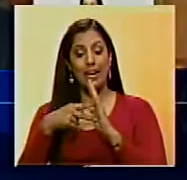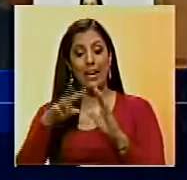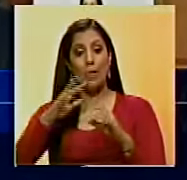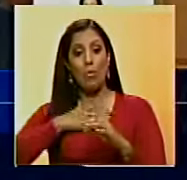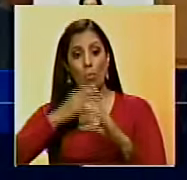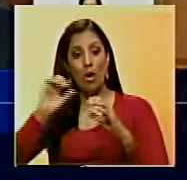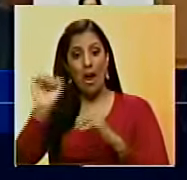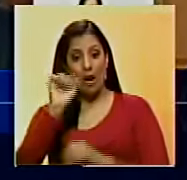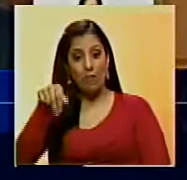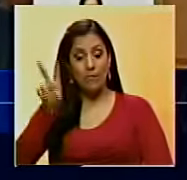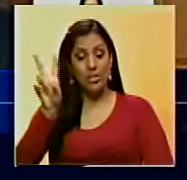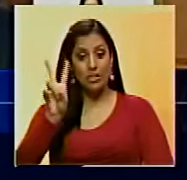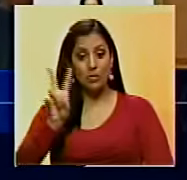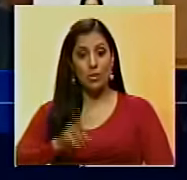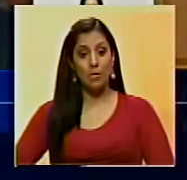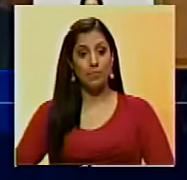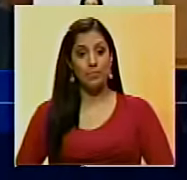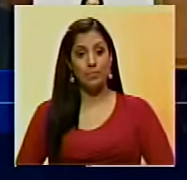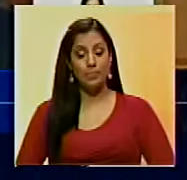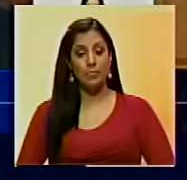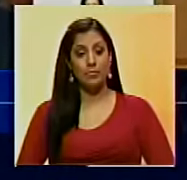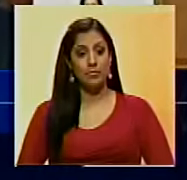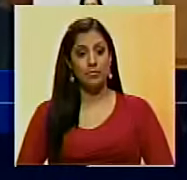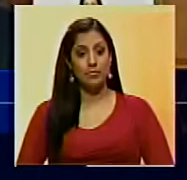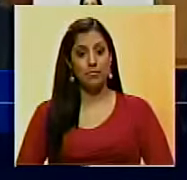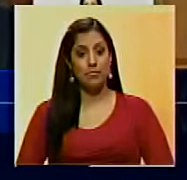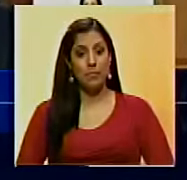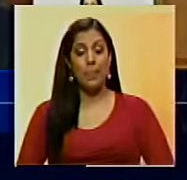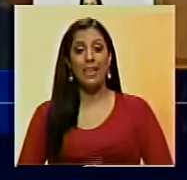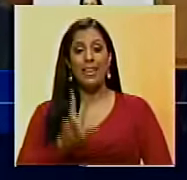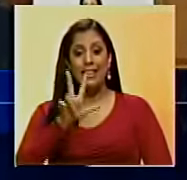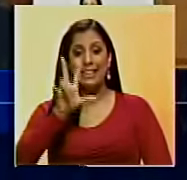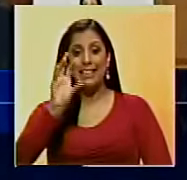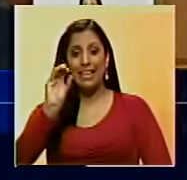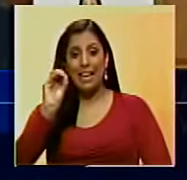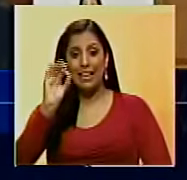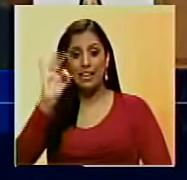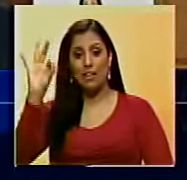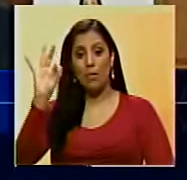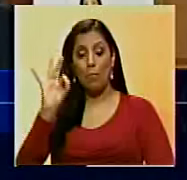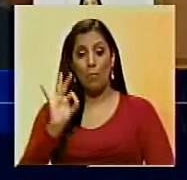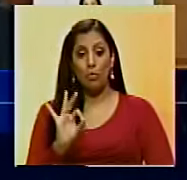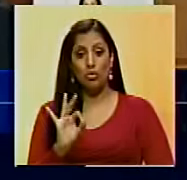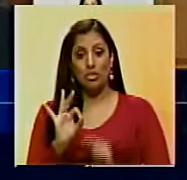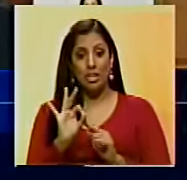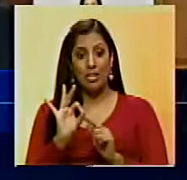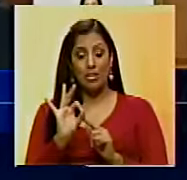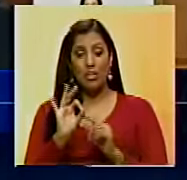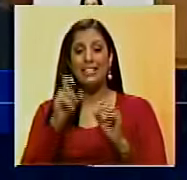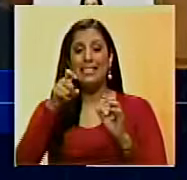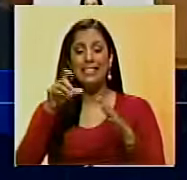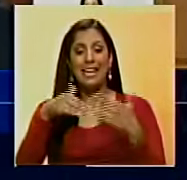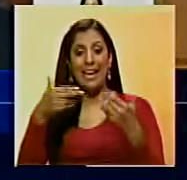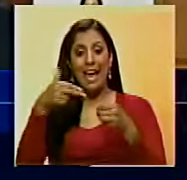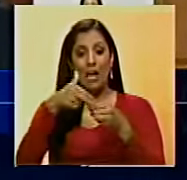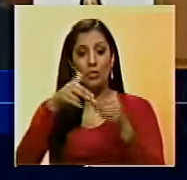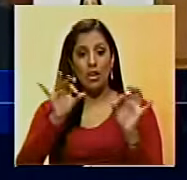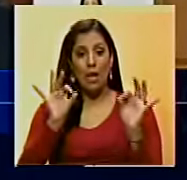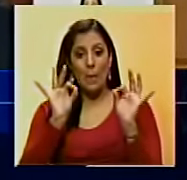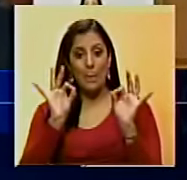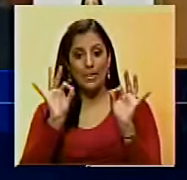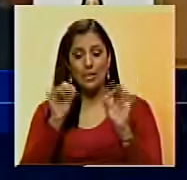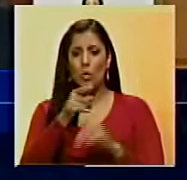venezolano, el 30% del parque automotor necesita de esa gasolina.